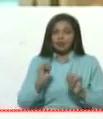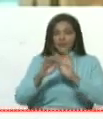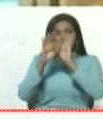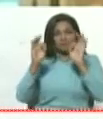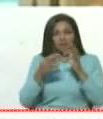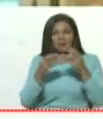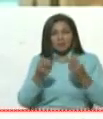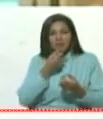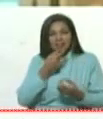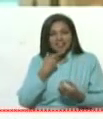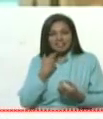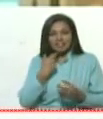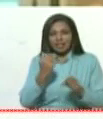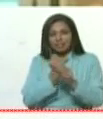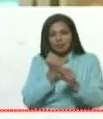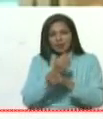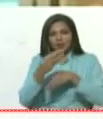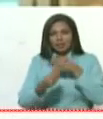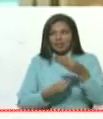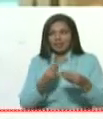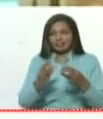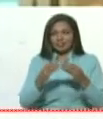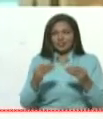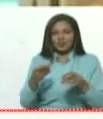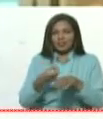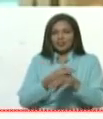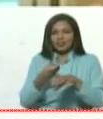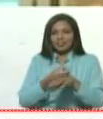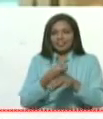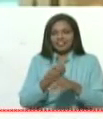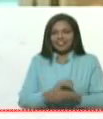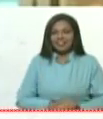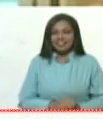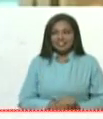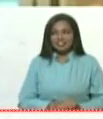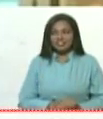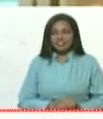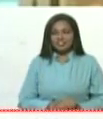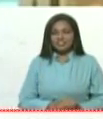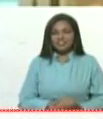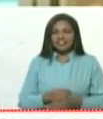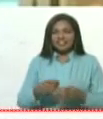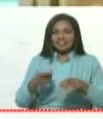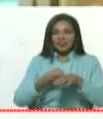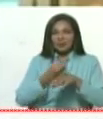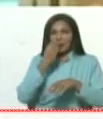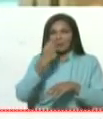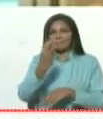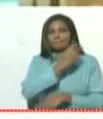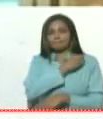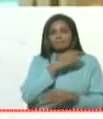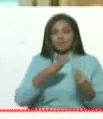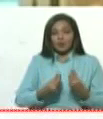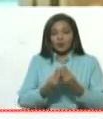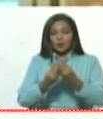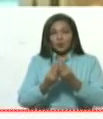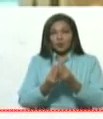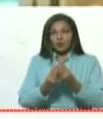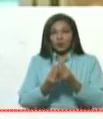Verdaderamente hermosa la labor que ha hecho allí el gobernador García Carneiro, conjuntamente con su